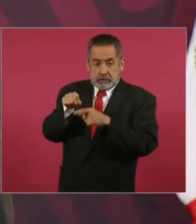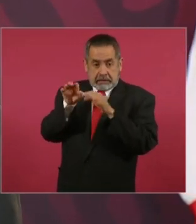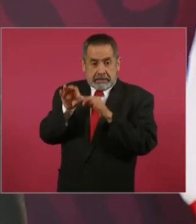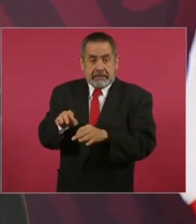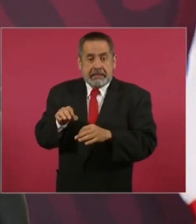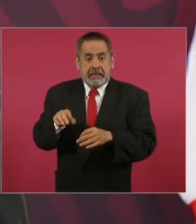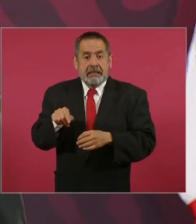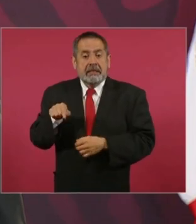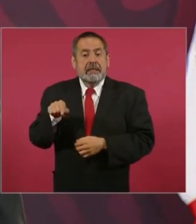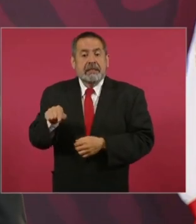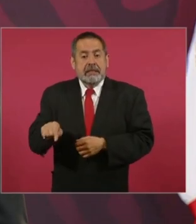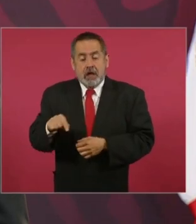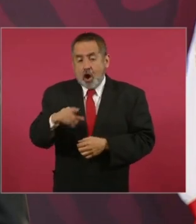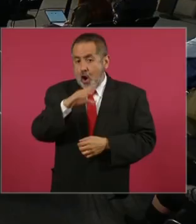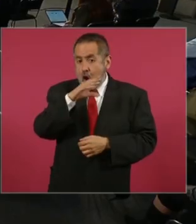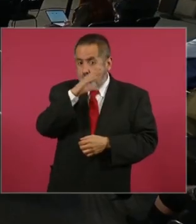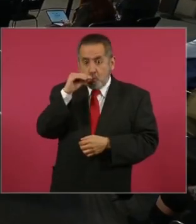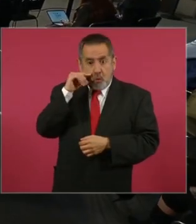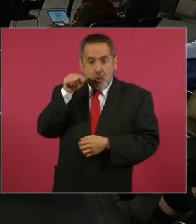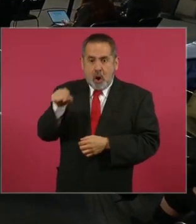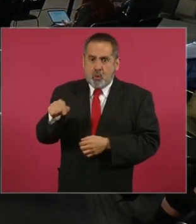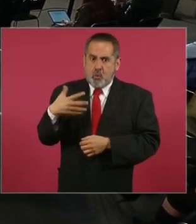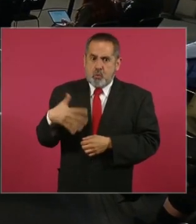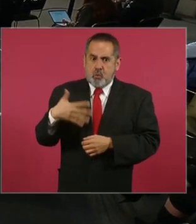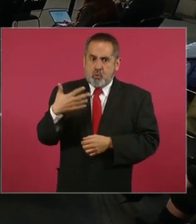en América era Cuba.